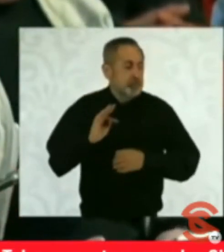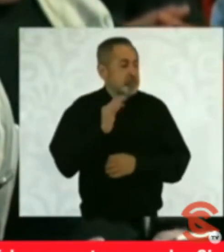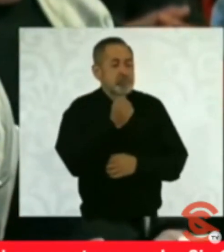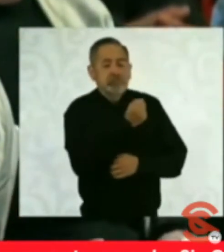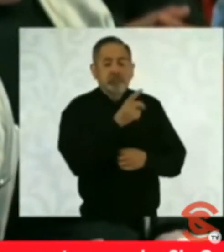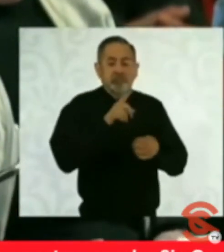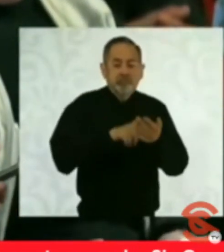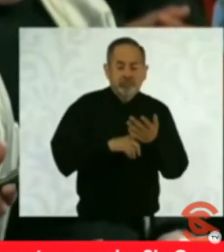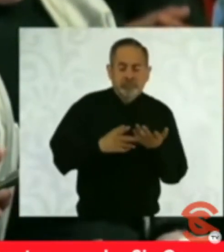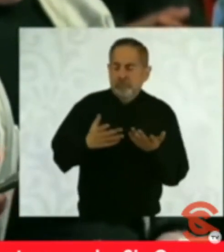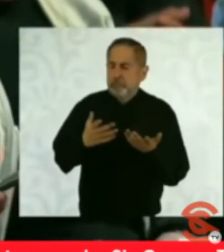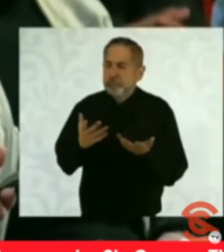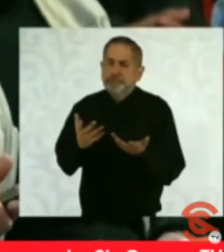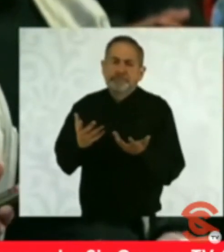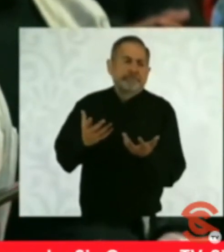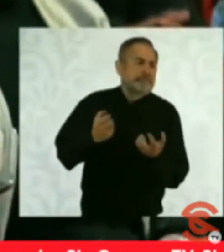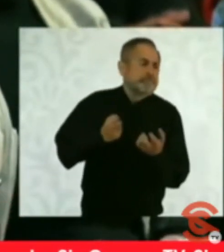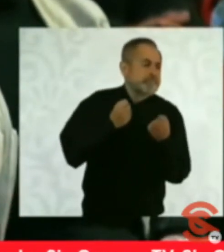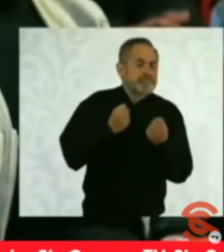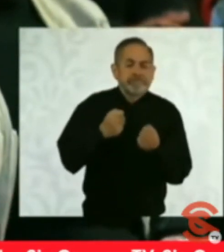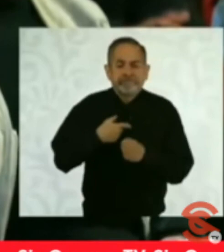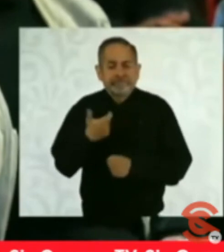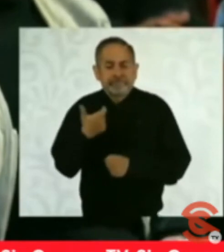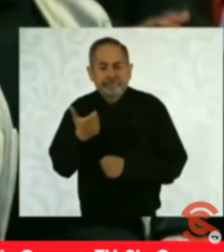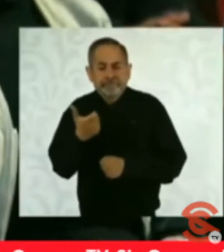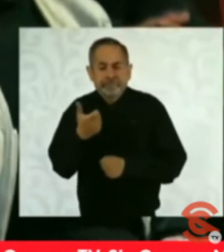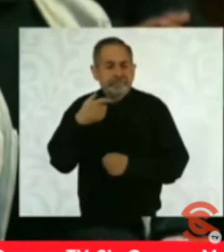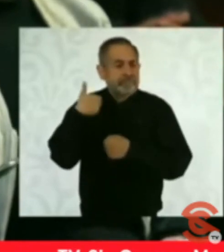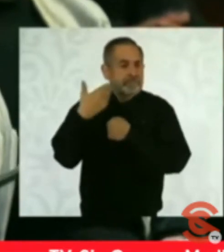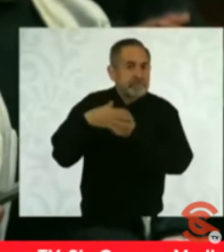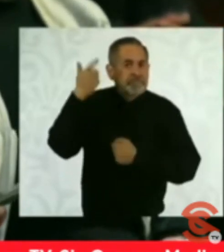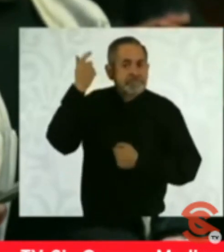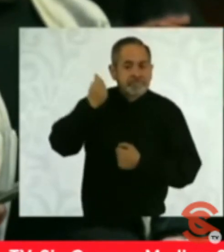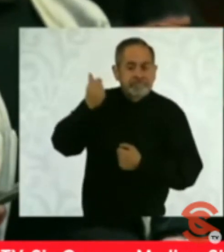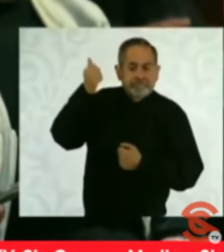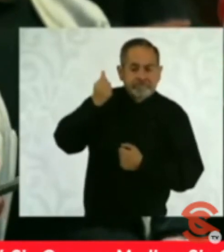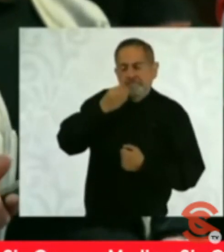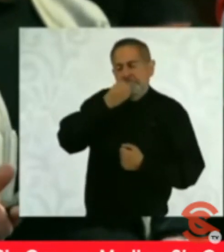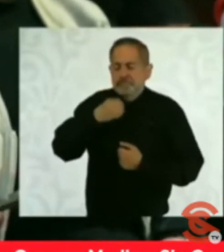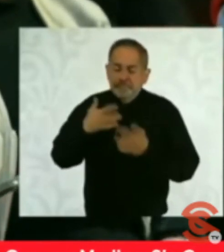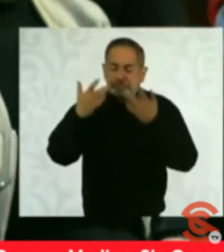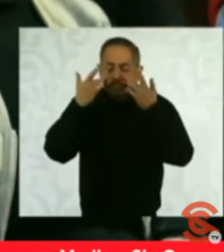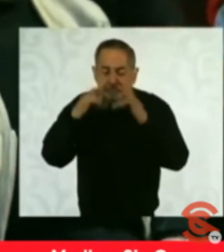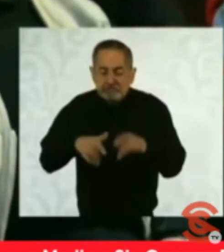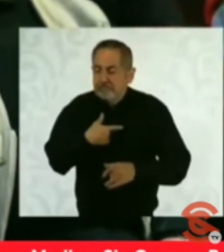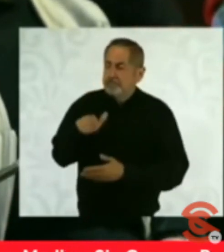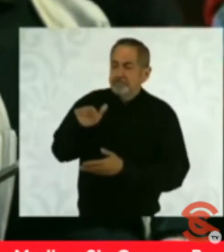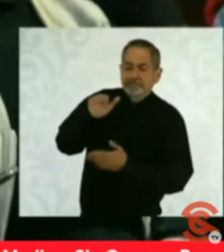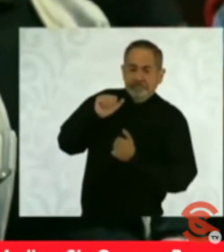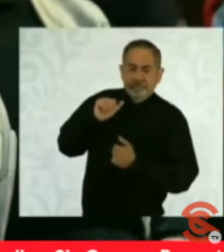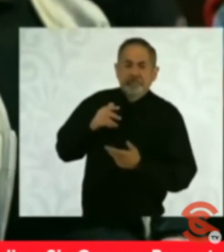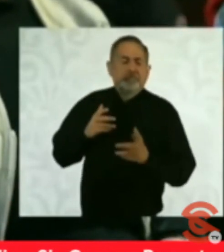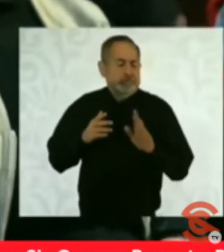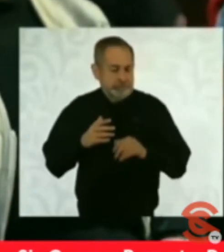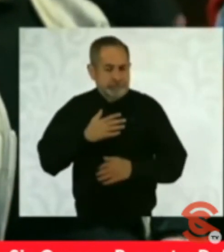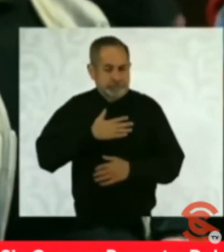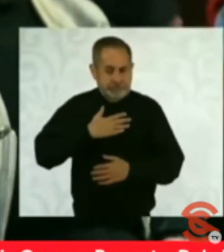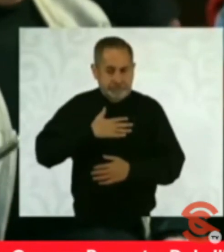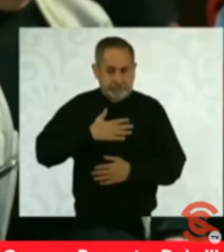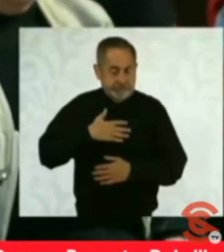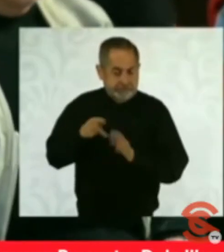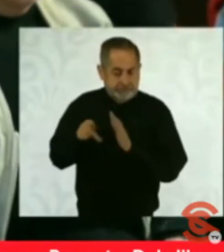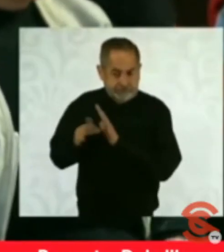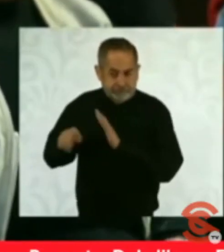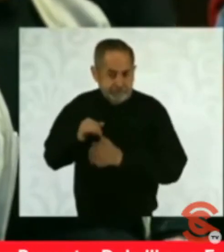quieren renunciar no querían renunciar a su haber de retiro. En Diario Basta hicimos un pequeño